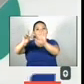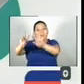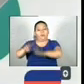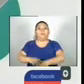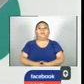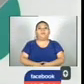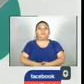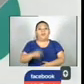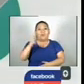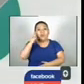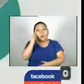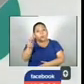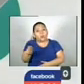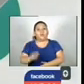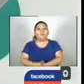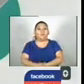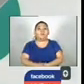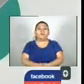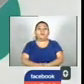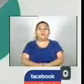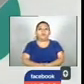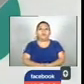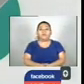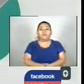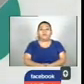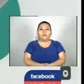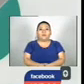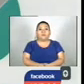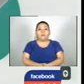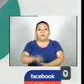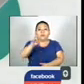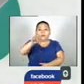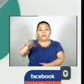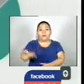1,797, sí, es la menor cantidad, amigos televidentes,